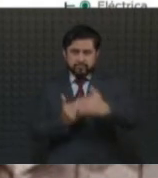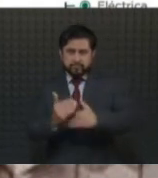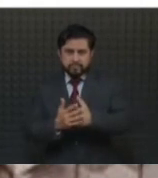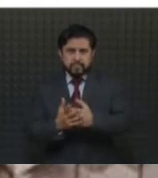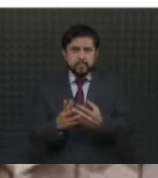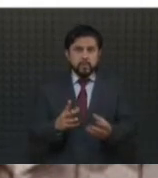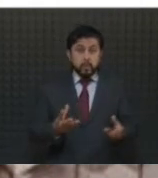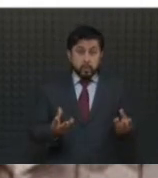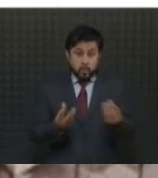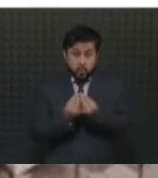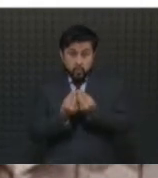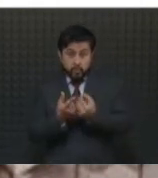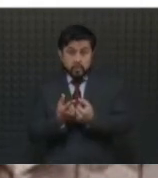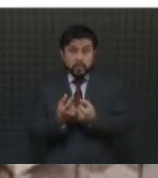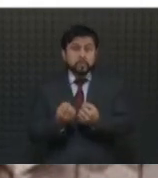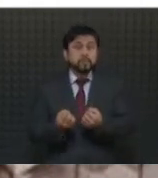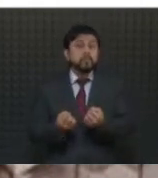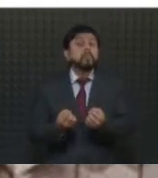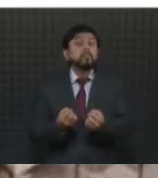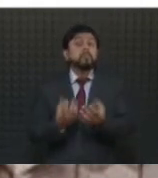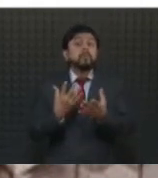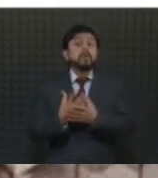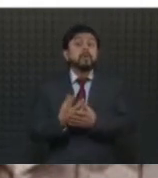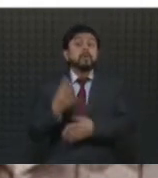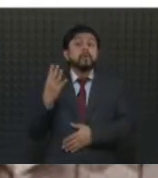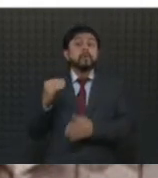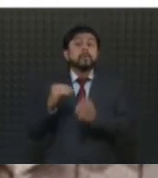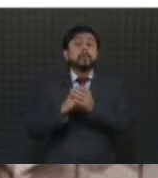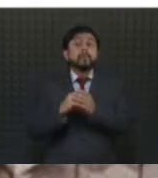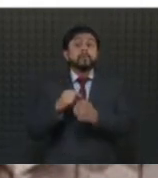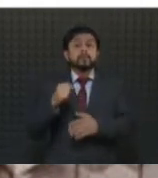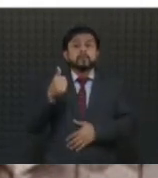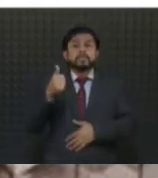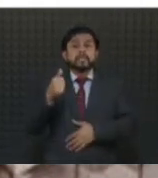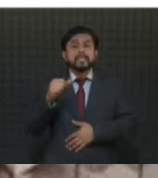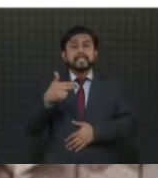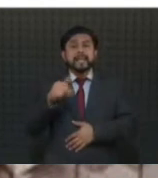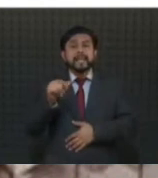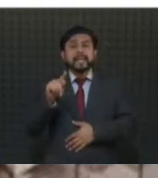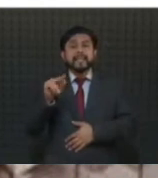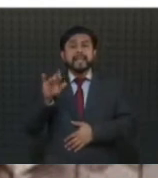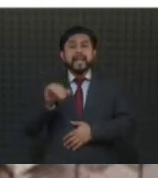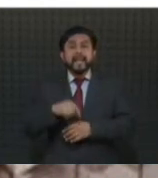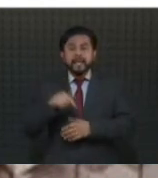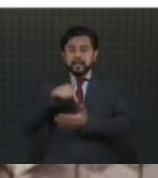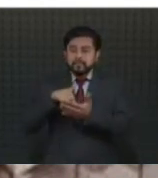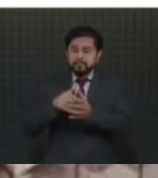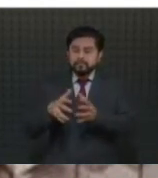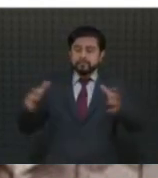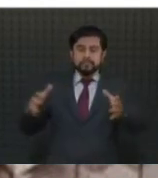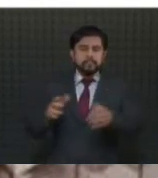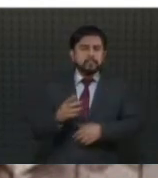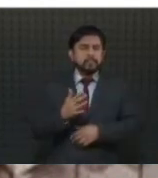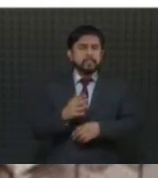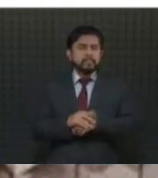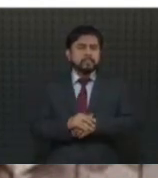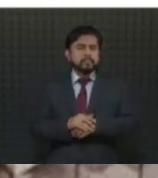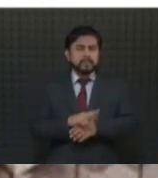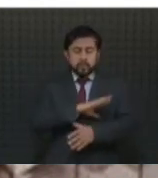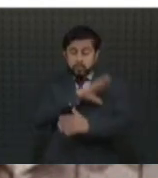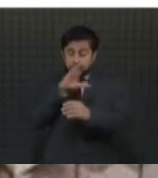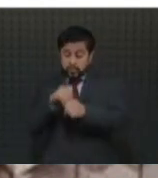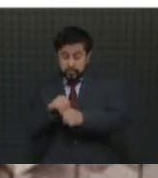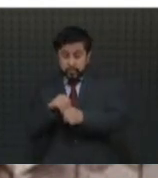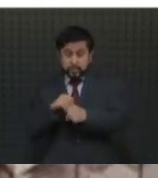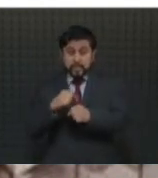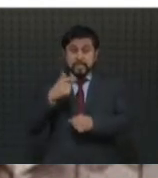suman más de 4.6 hectáreas y que integradas a lo que existía nos van a dar cerca de 7